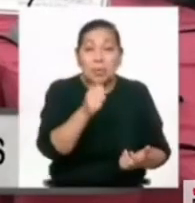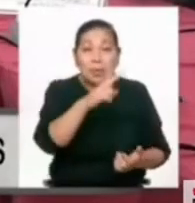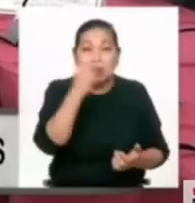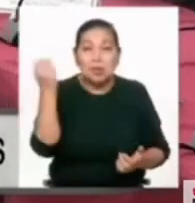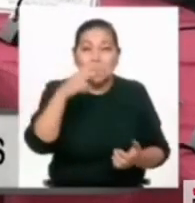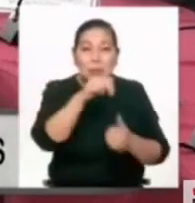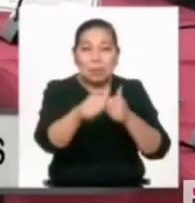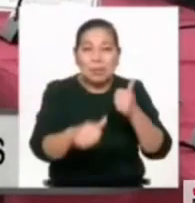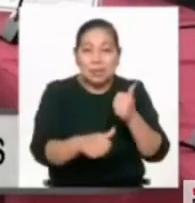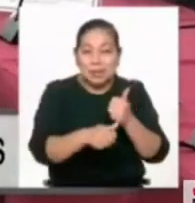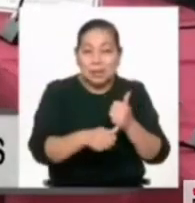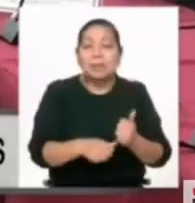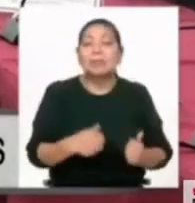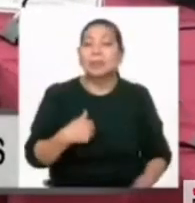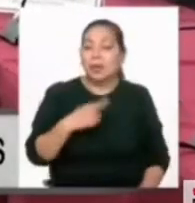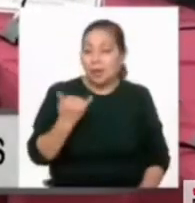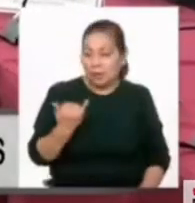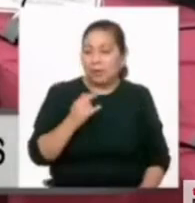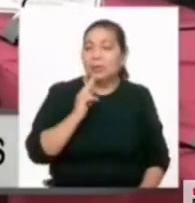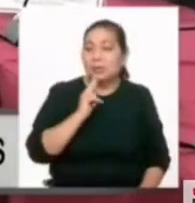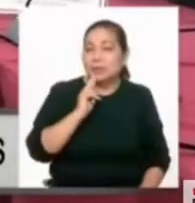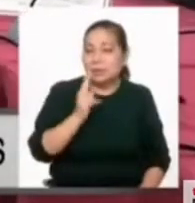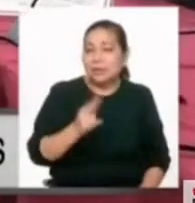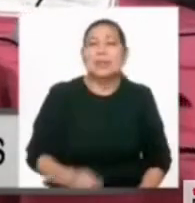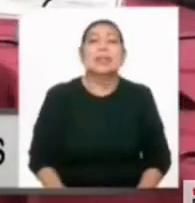viceministro. Muy bien, le contesto, ¿no?